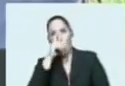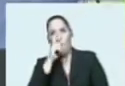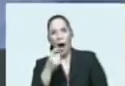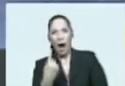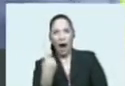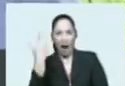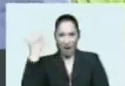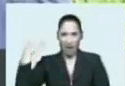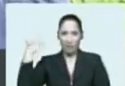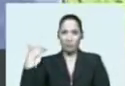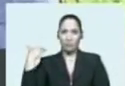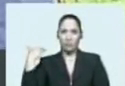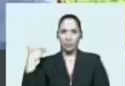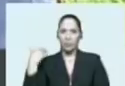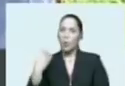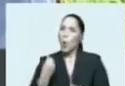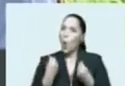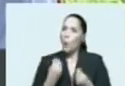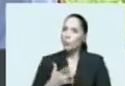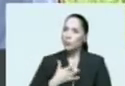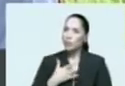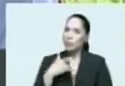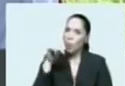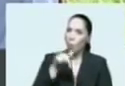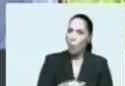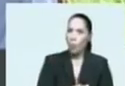y como estamos hoy